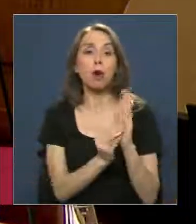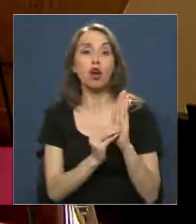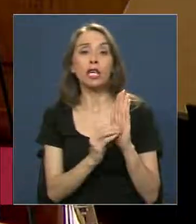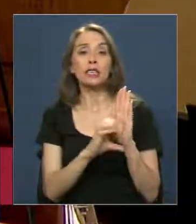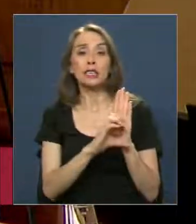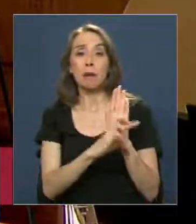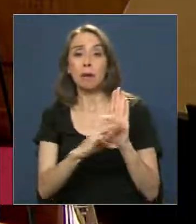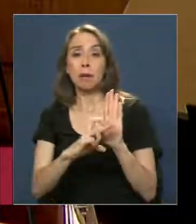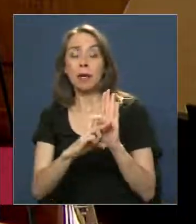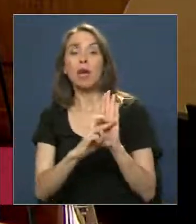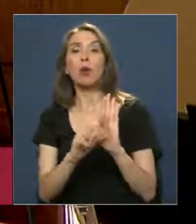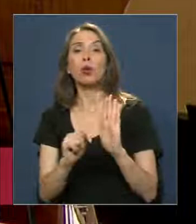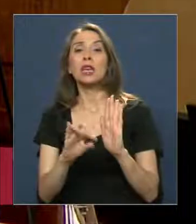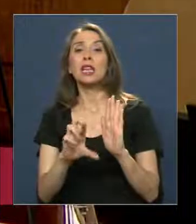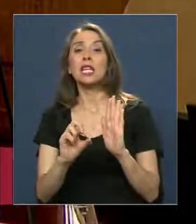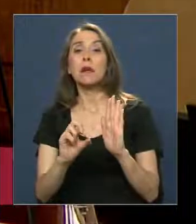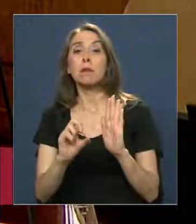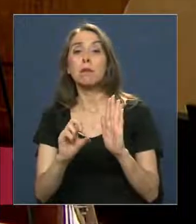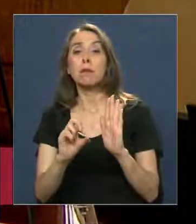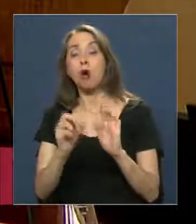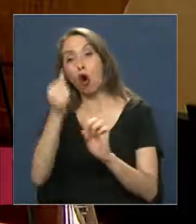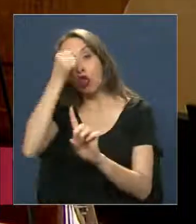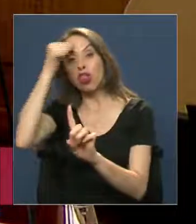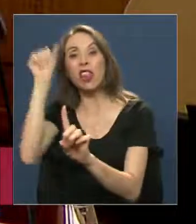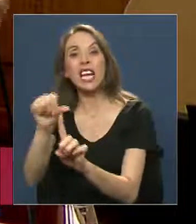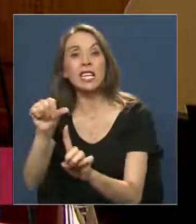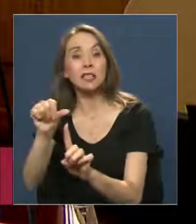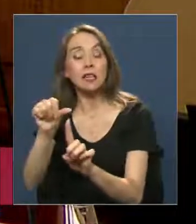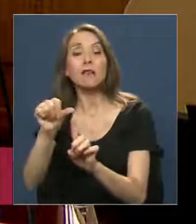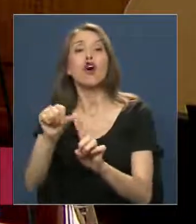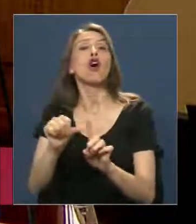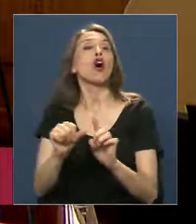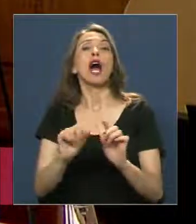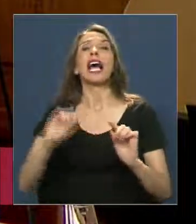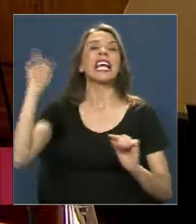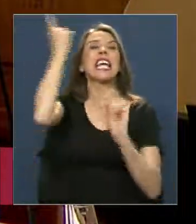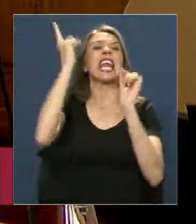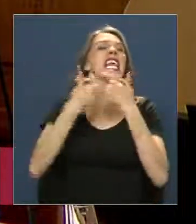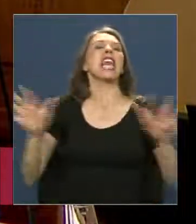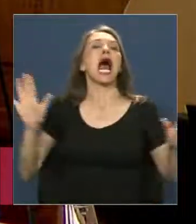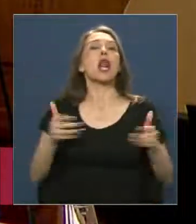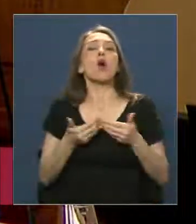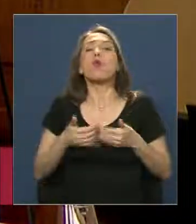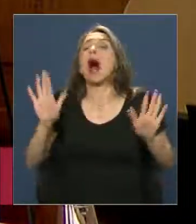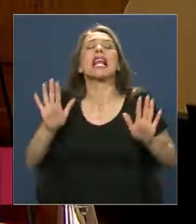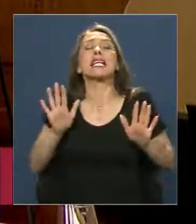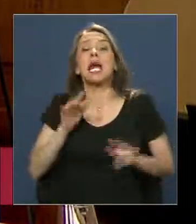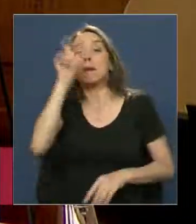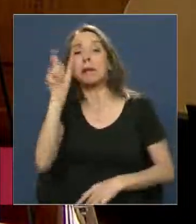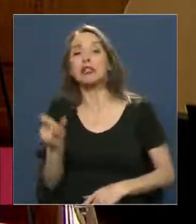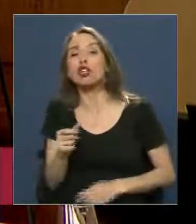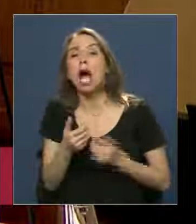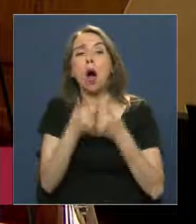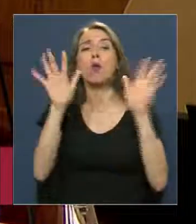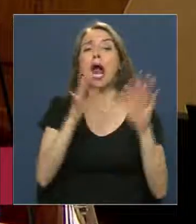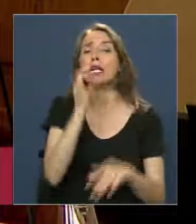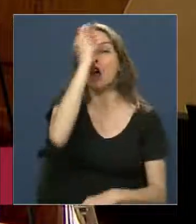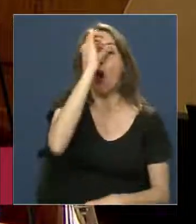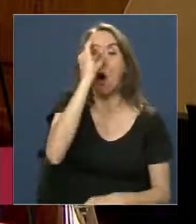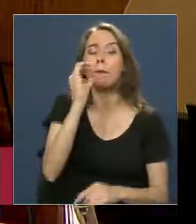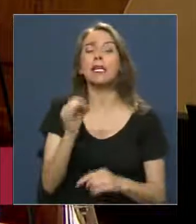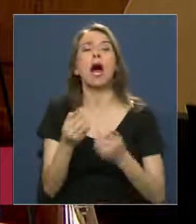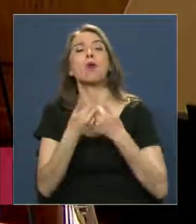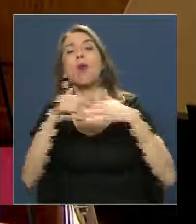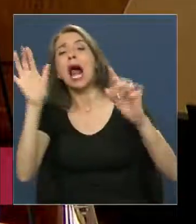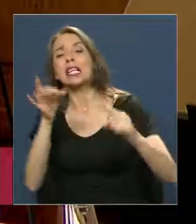genérico que en el futuro cualquier persona que emita cualquier opinión respecto de cualquier violación de derechos